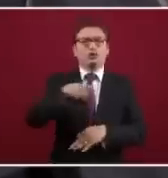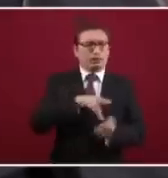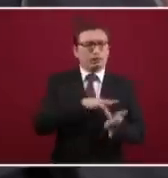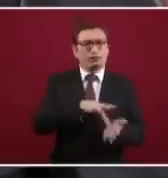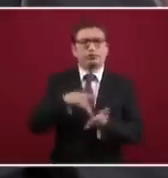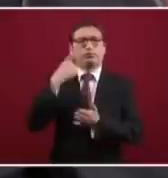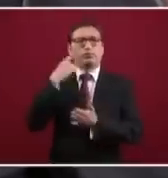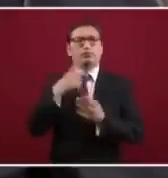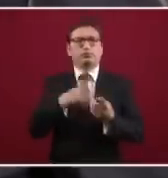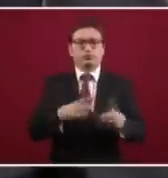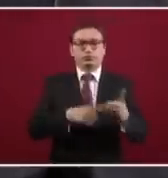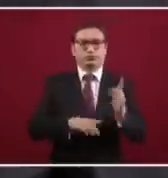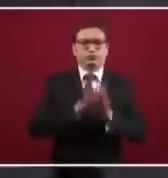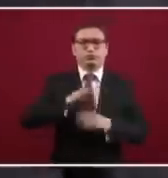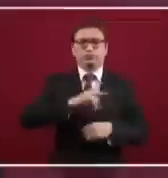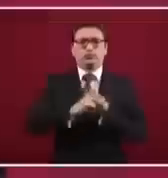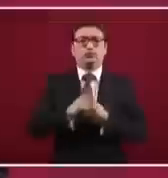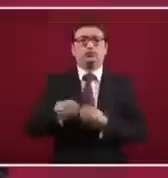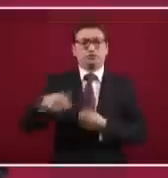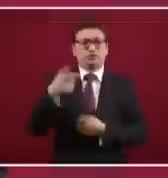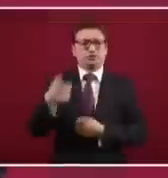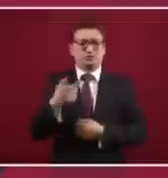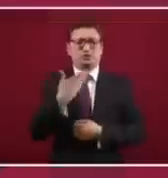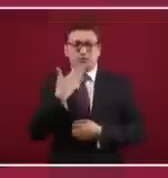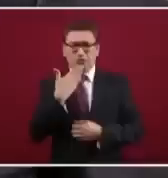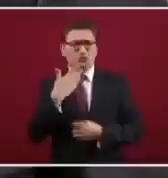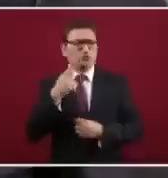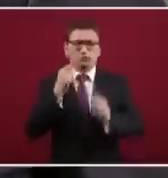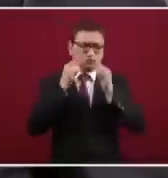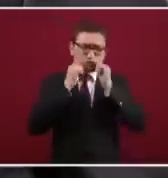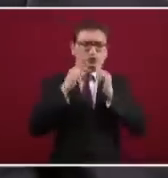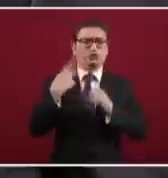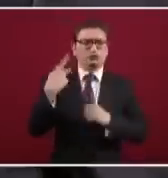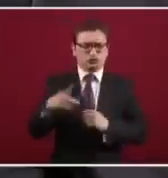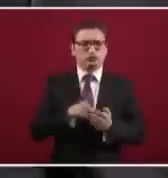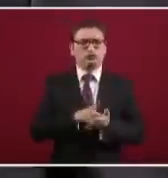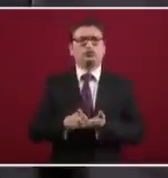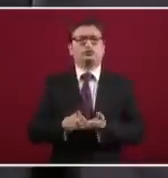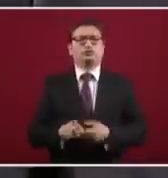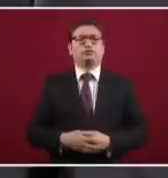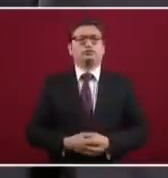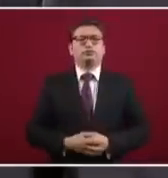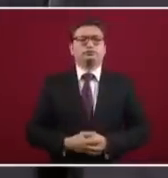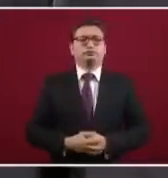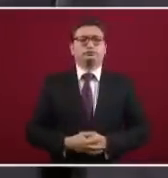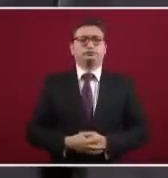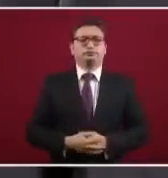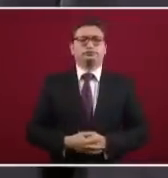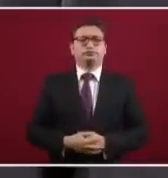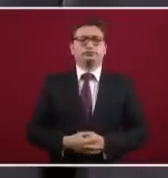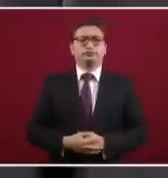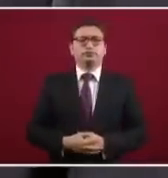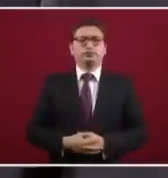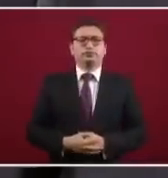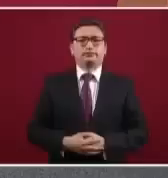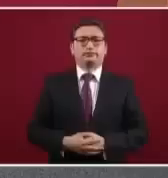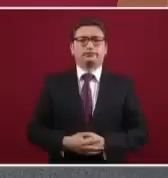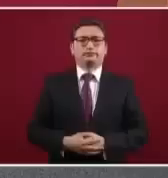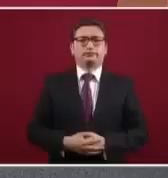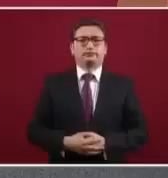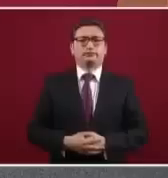desarrollo del país. Aunque tengan recursos económicos, tienen ese derecho y